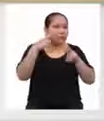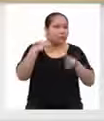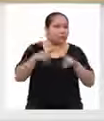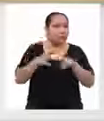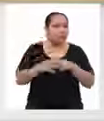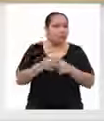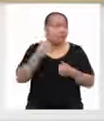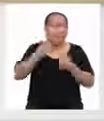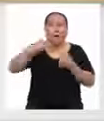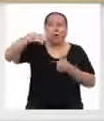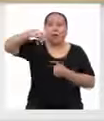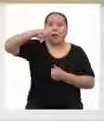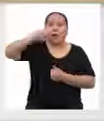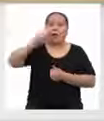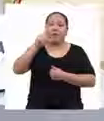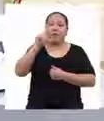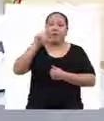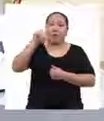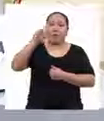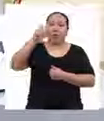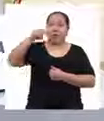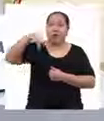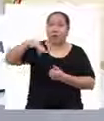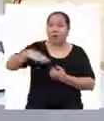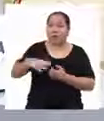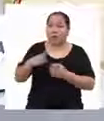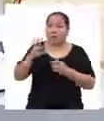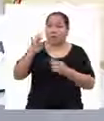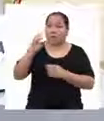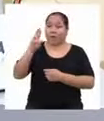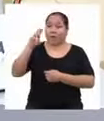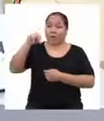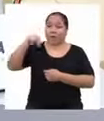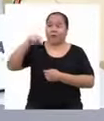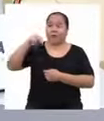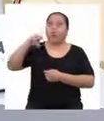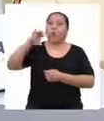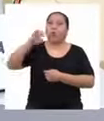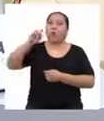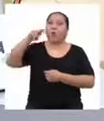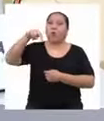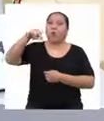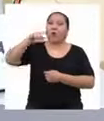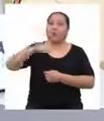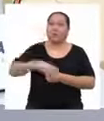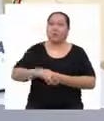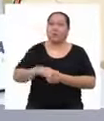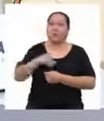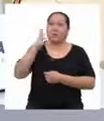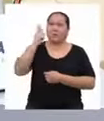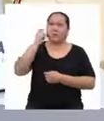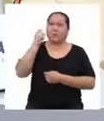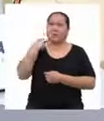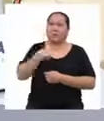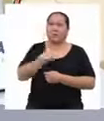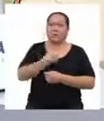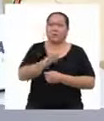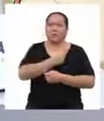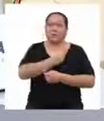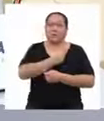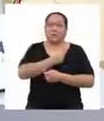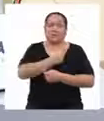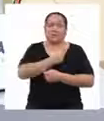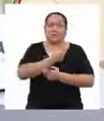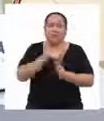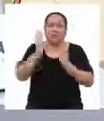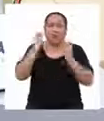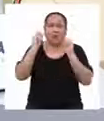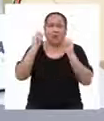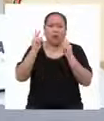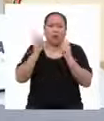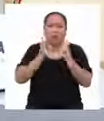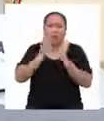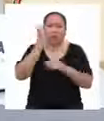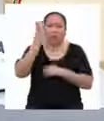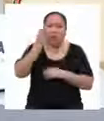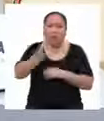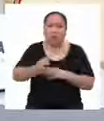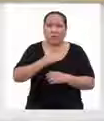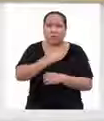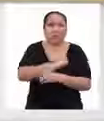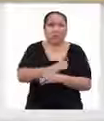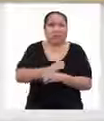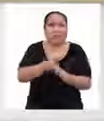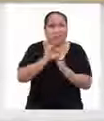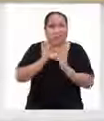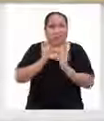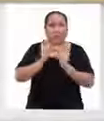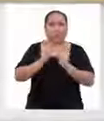nuestro polígono de frecuencias. Pucha, de escuchar esas cosas me asusto. Pero bueno, vamos con toda la